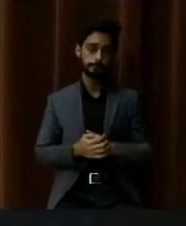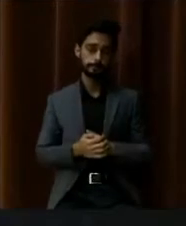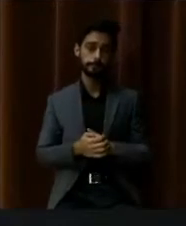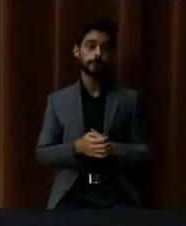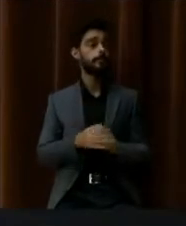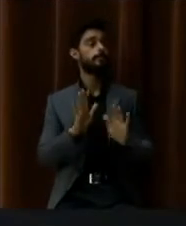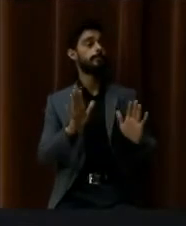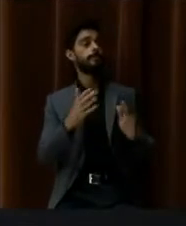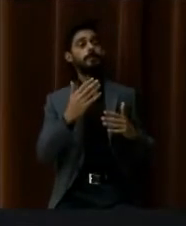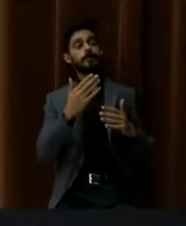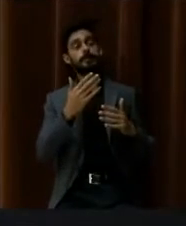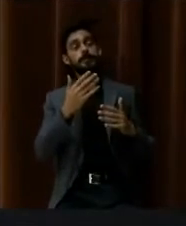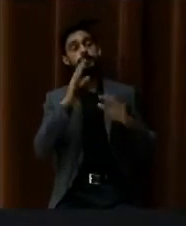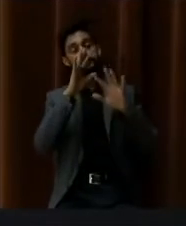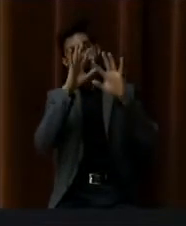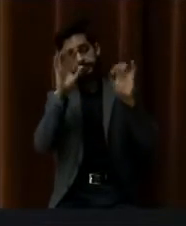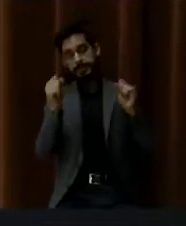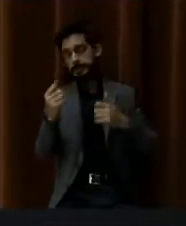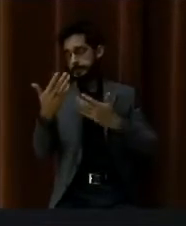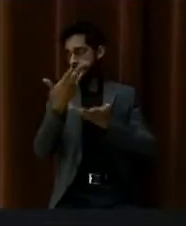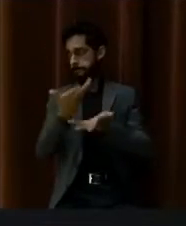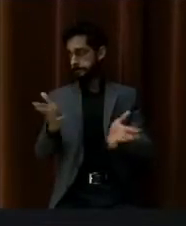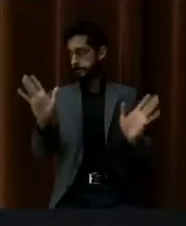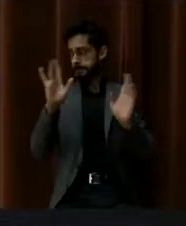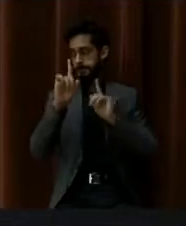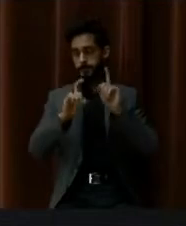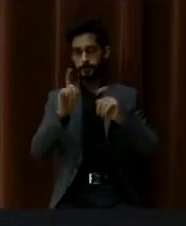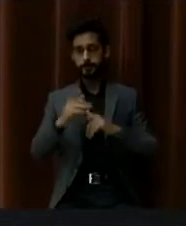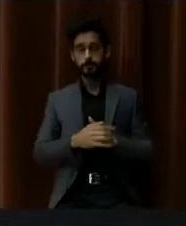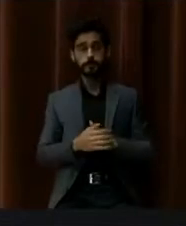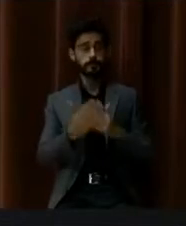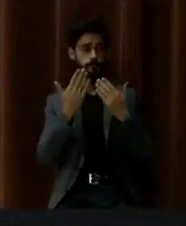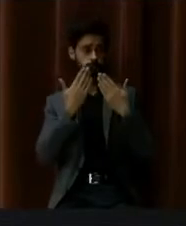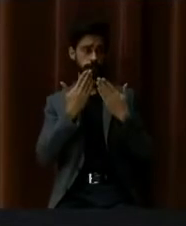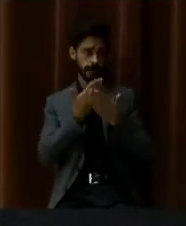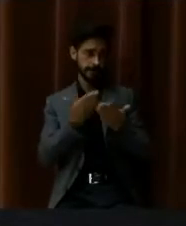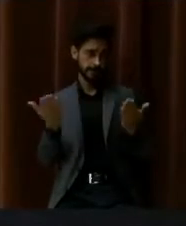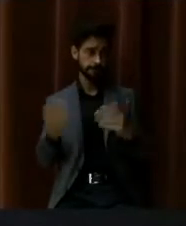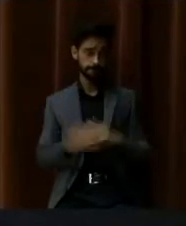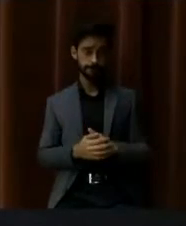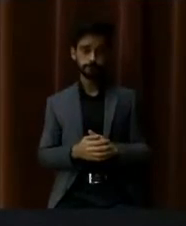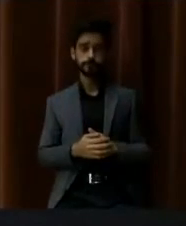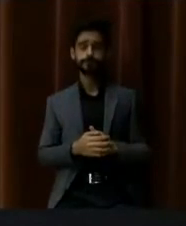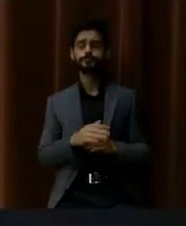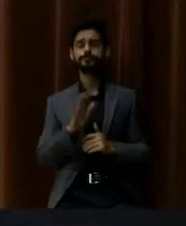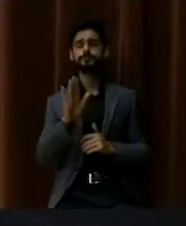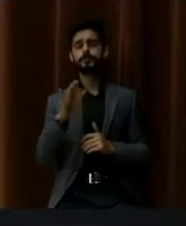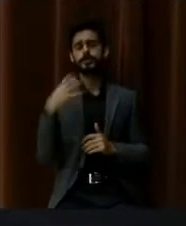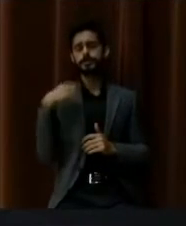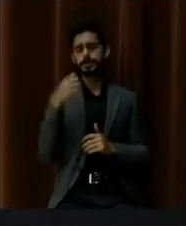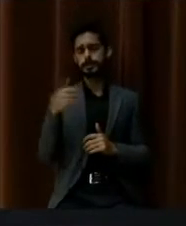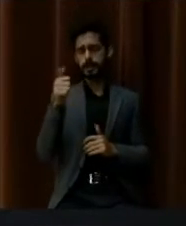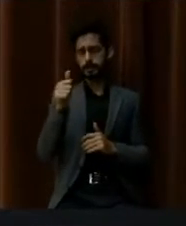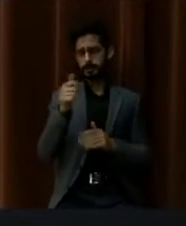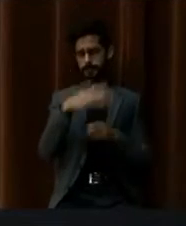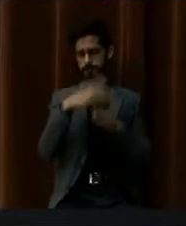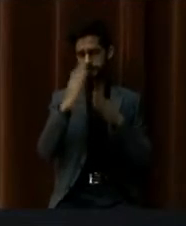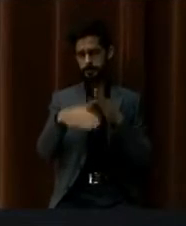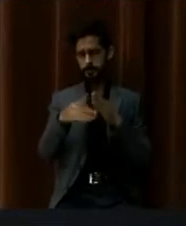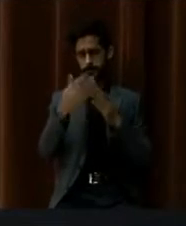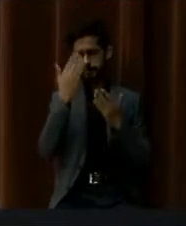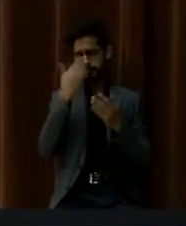todo muchas muchas gracias carlos el secretario para terminar repito no sé si se mencionó